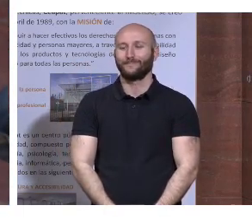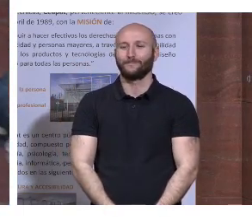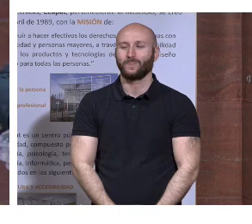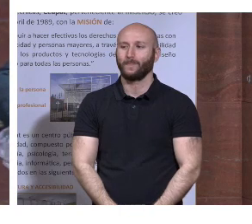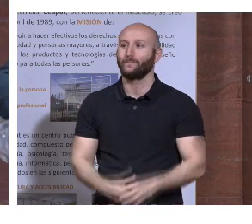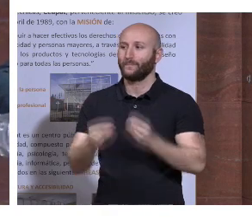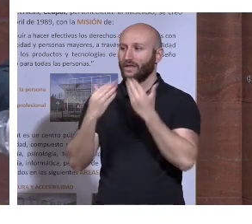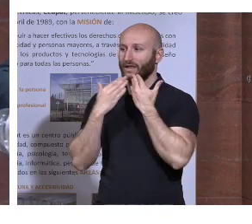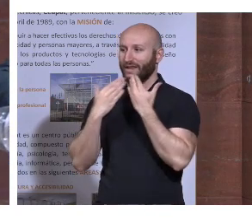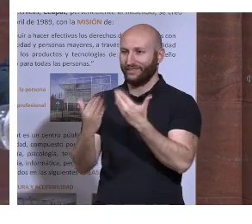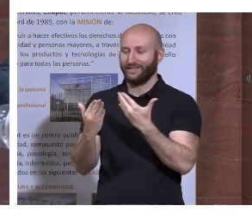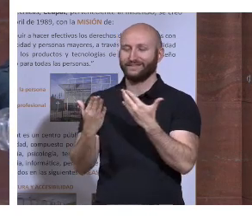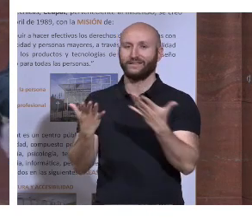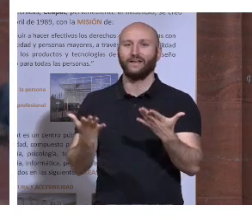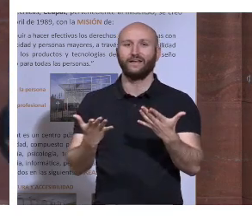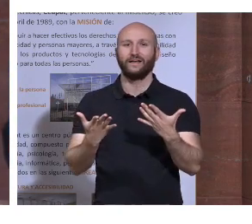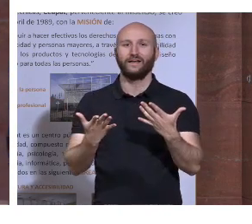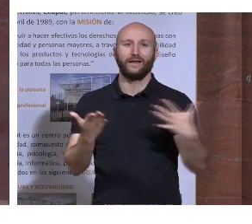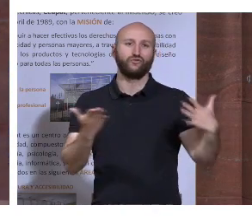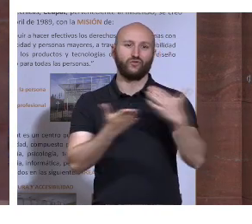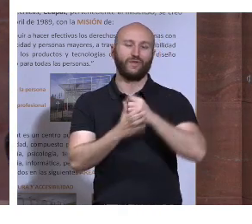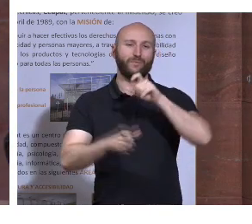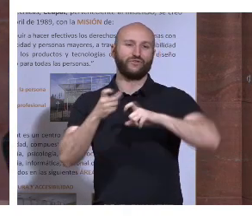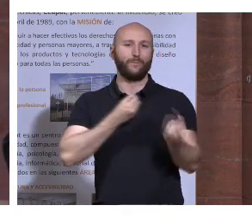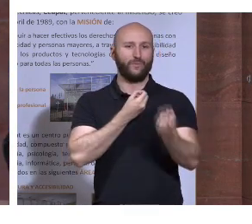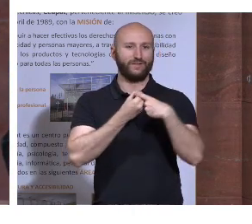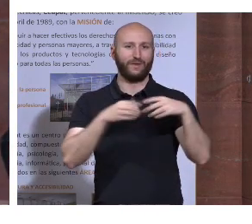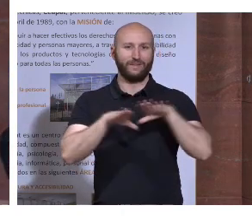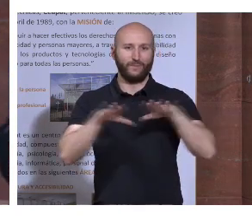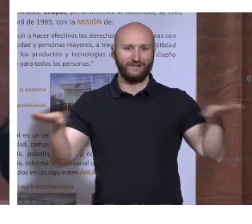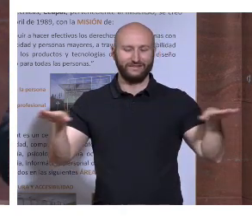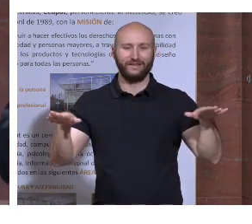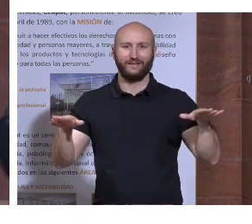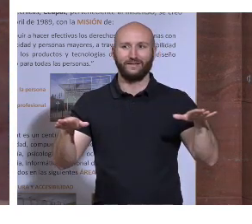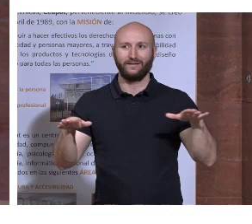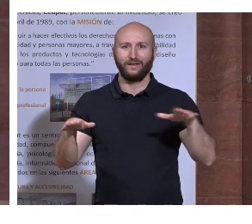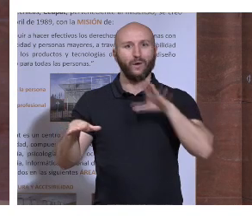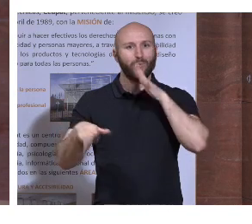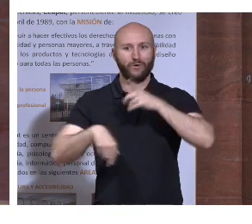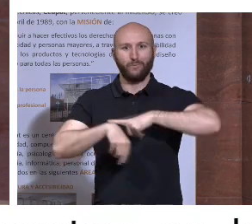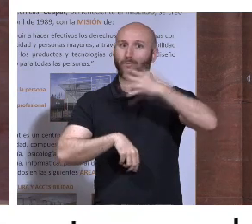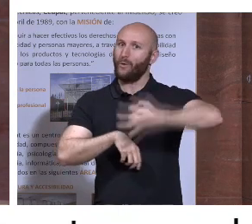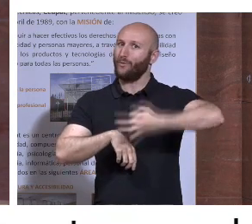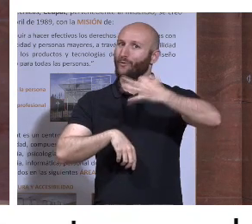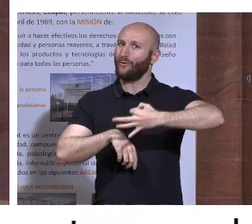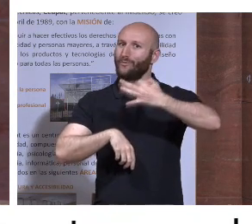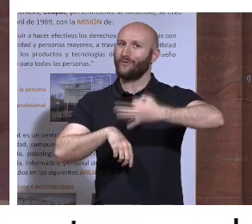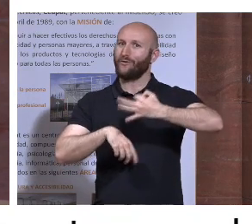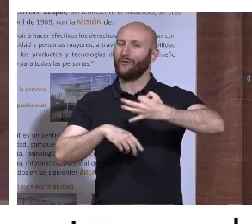Muchas gracias a los participantes en la mesa porque O'Clock se ha cumplido el